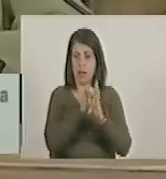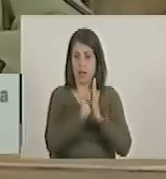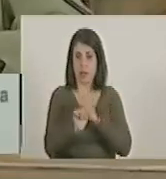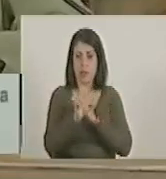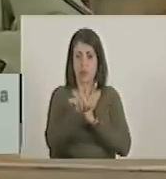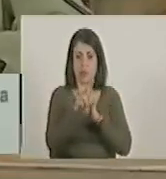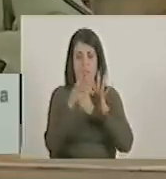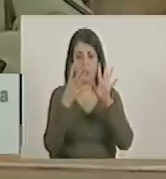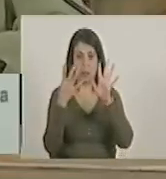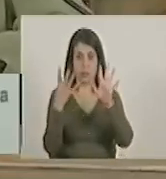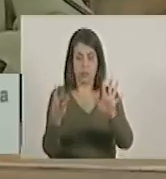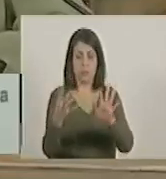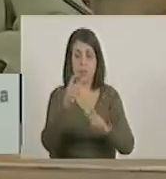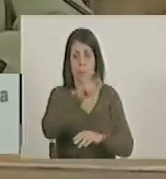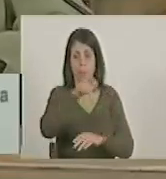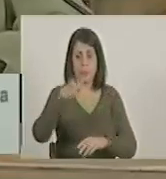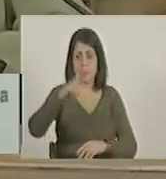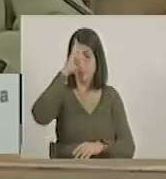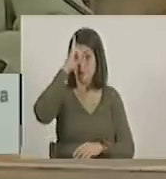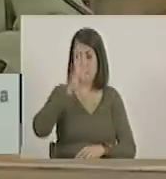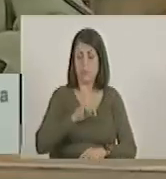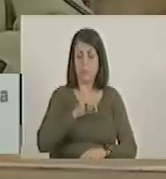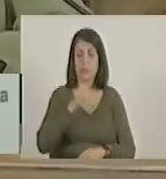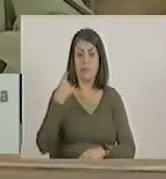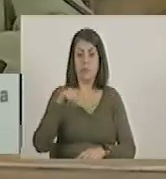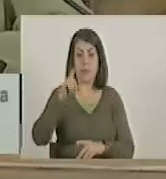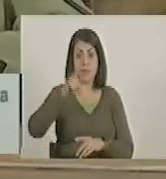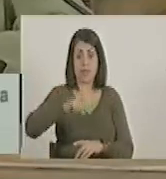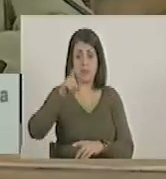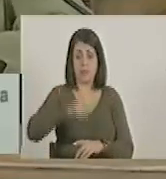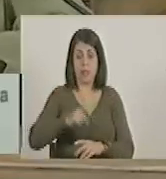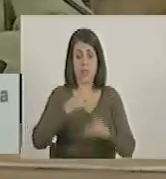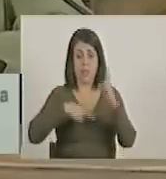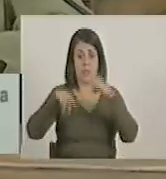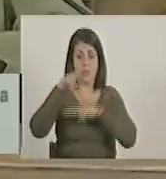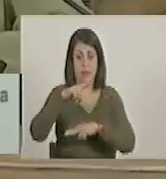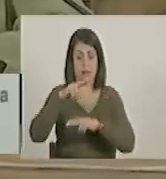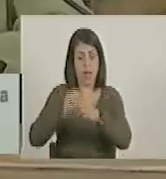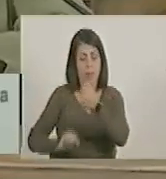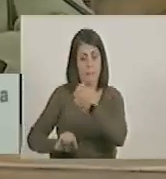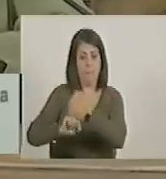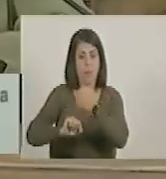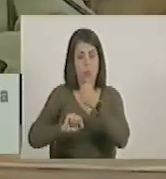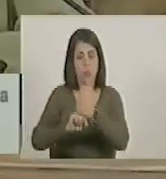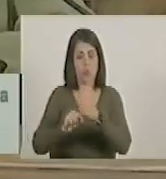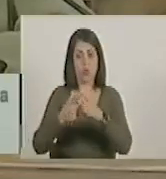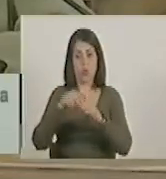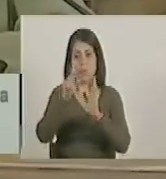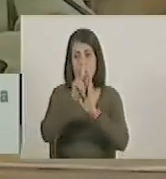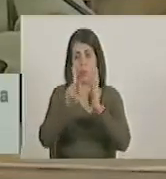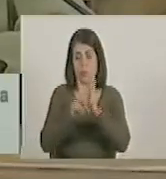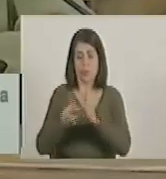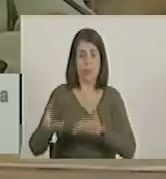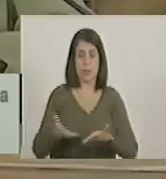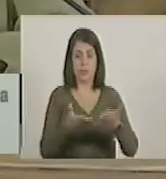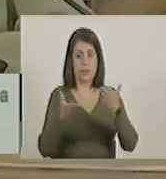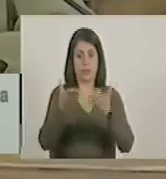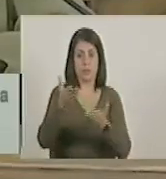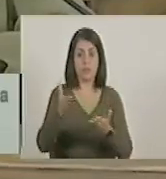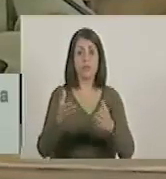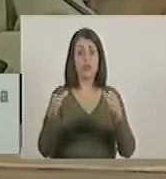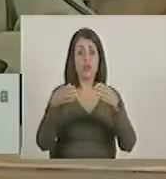Artículo 29. Las personas con discapacidad que requieran altos niveles de apoyo contarán con programas y servicios de